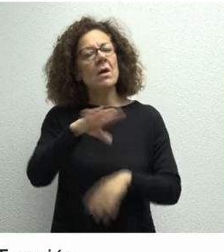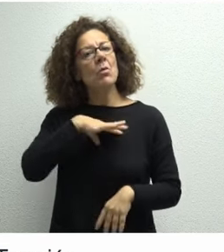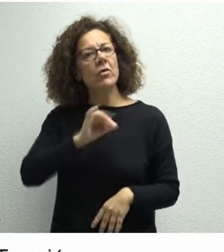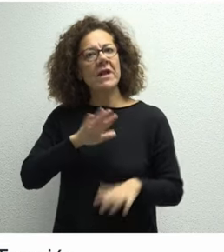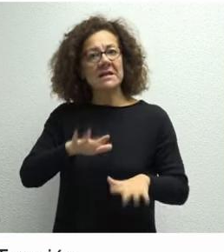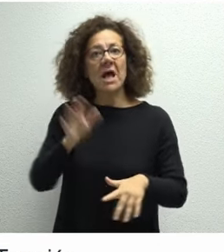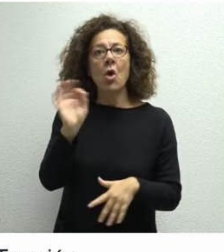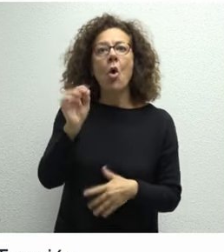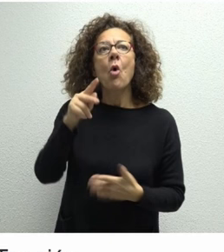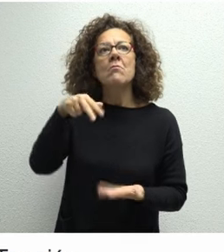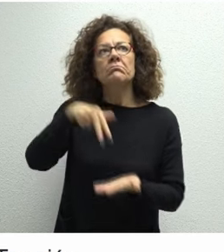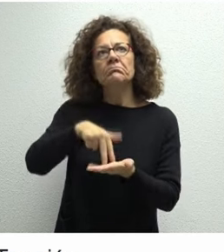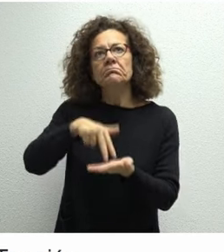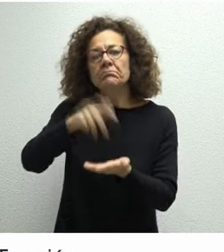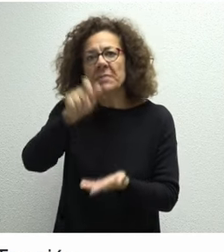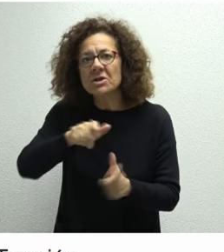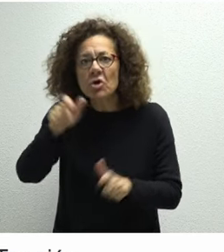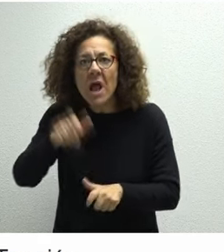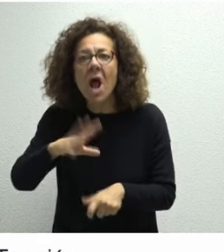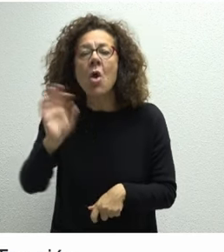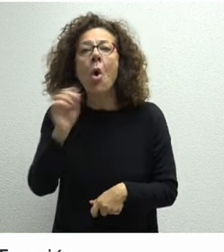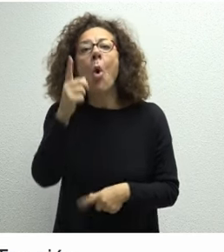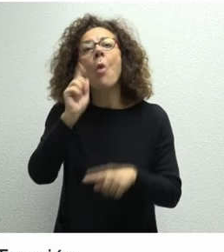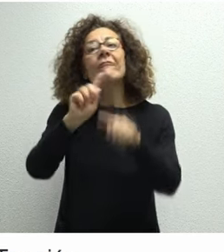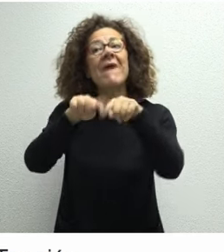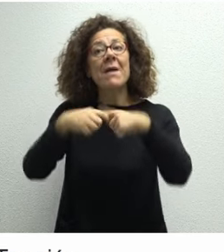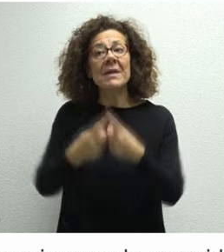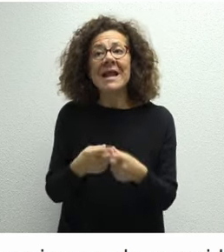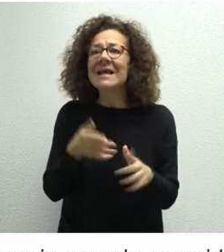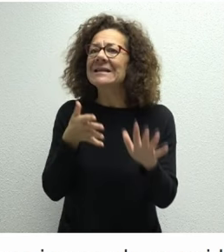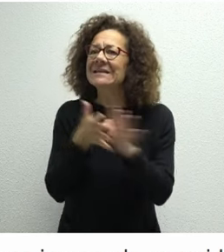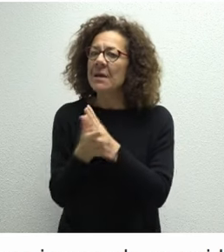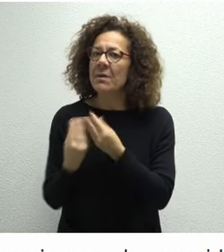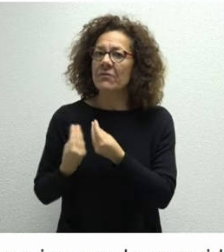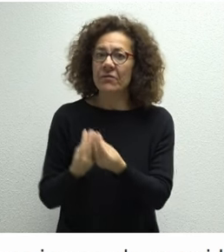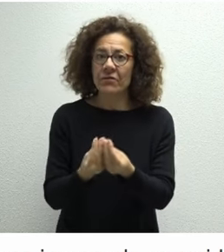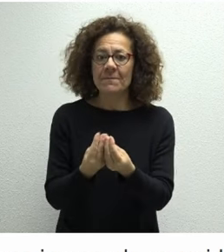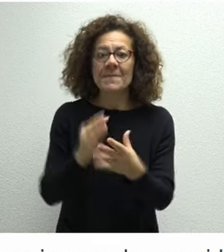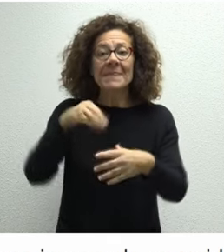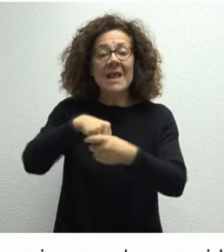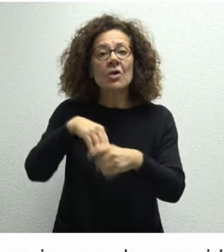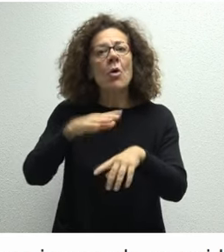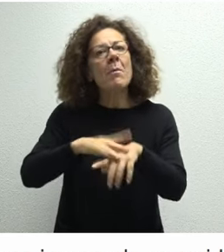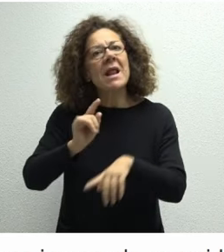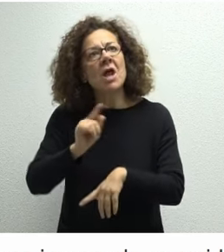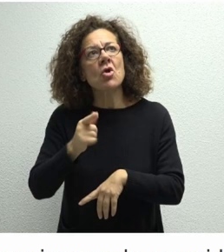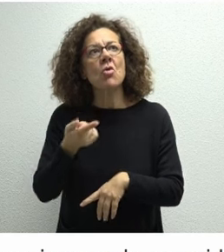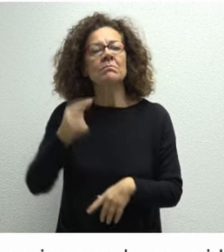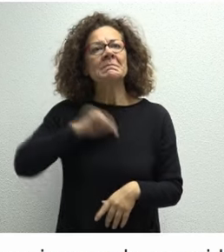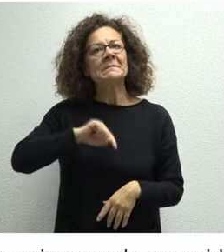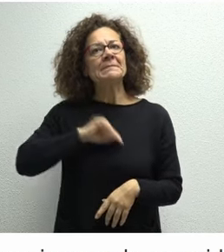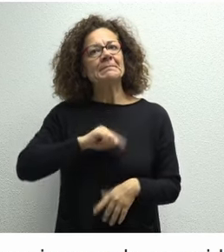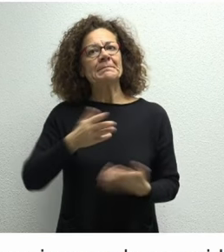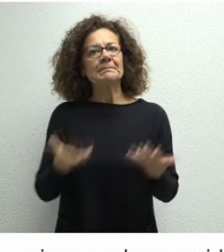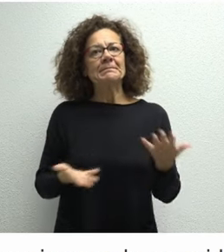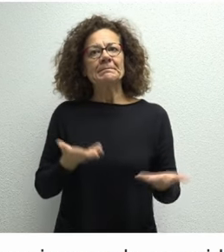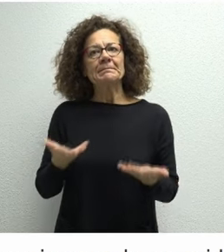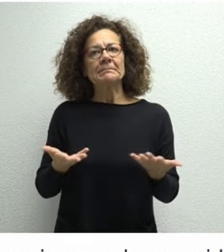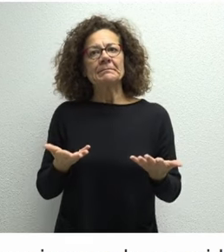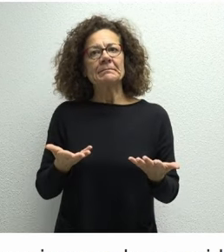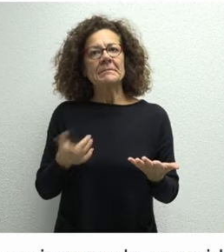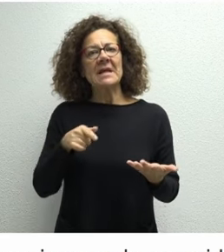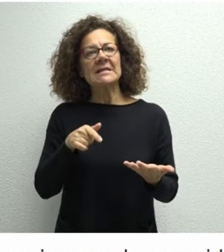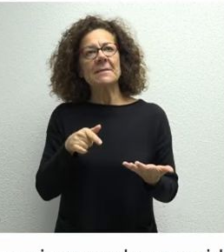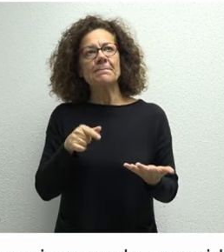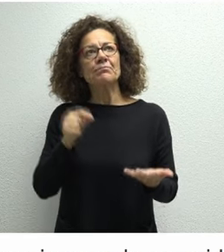o bien personal de acto o bien un familiar en todo momento en la unidad para no hacerle ese eh